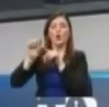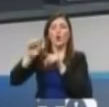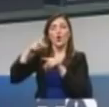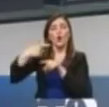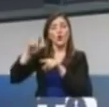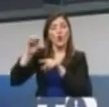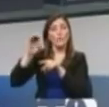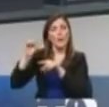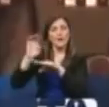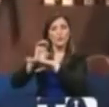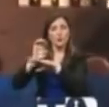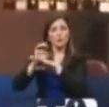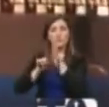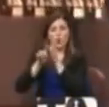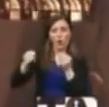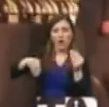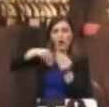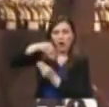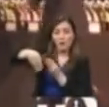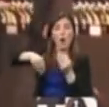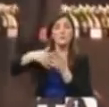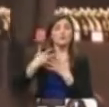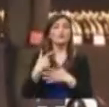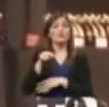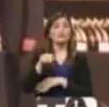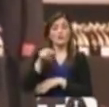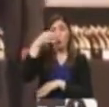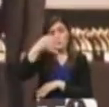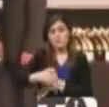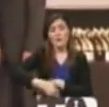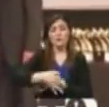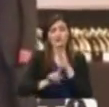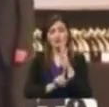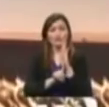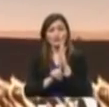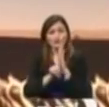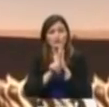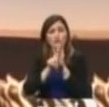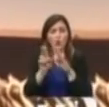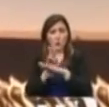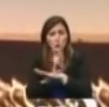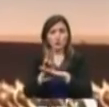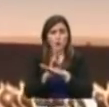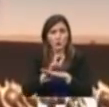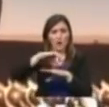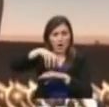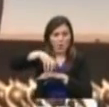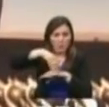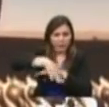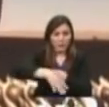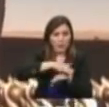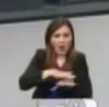de los objetivos de desarrollo sostenibles. Sin duda, por el aporte al cumplimiento de iniciativas de desarrollo sostenible y a la conservación de